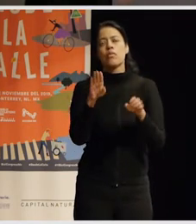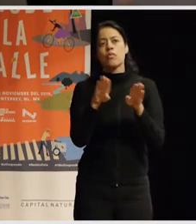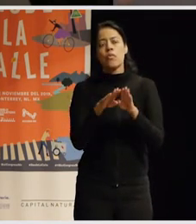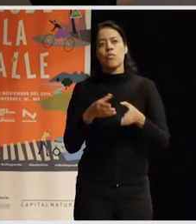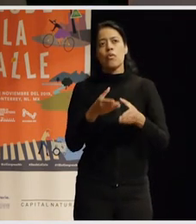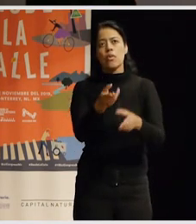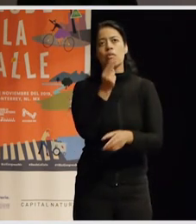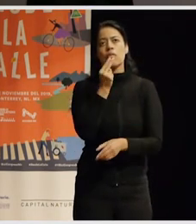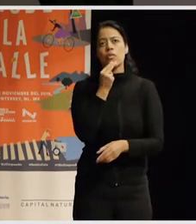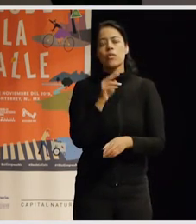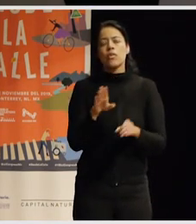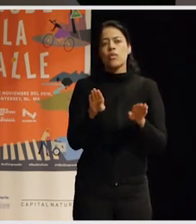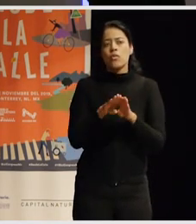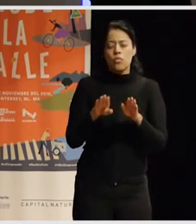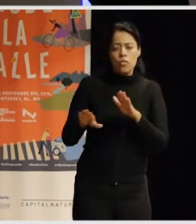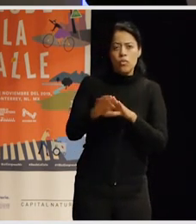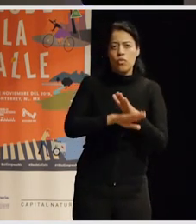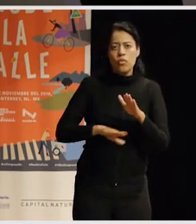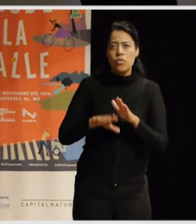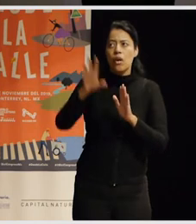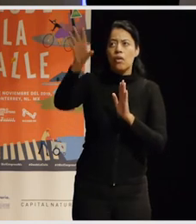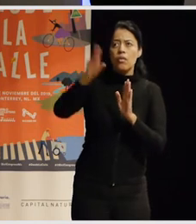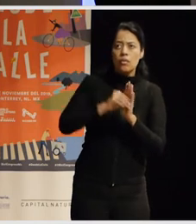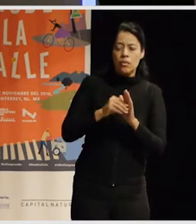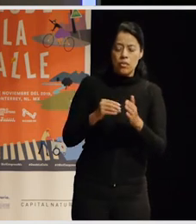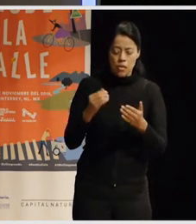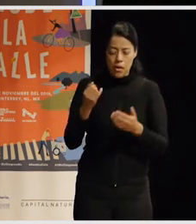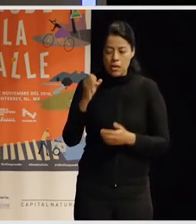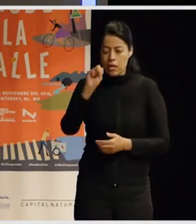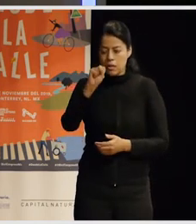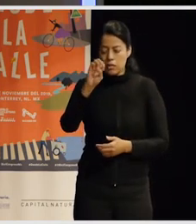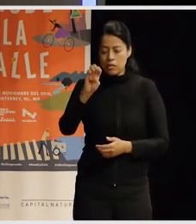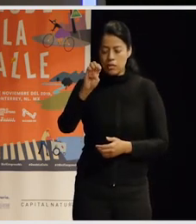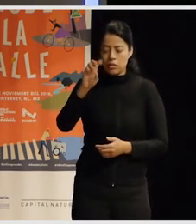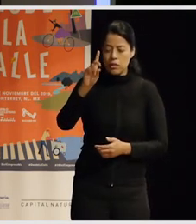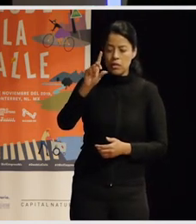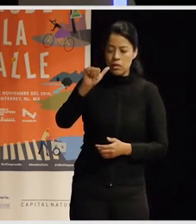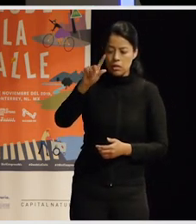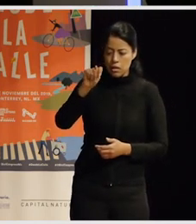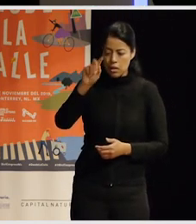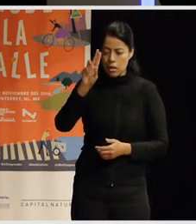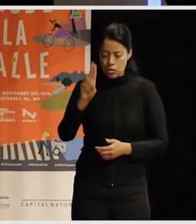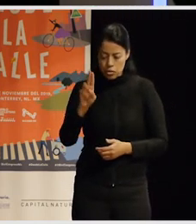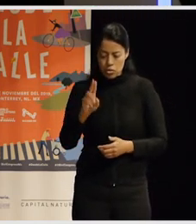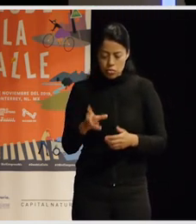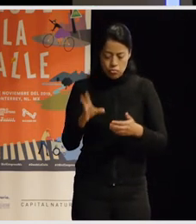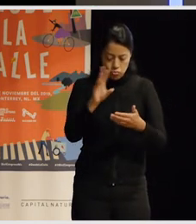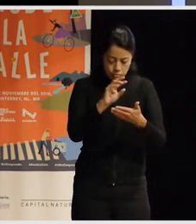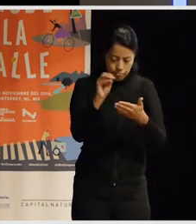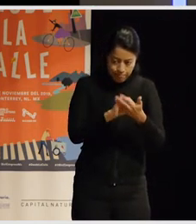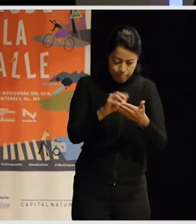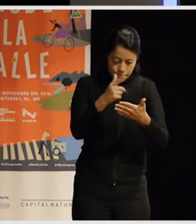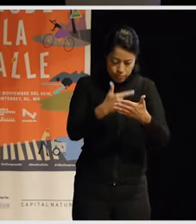en que nos basamos que fue básicamente el manual de ese dato que ya tiene que estar implementando se de modo urgente en